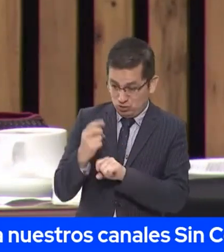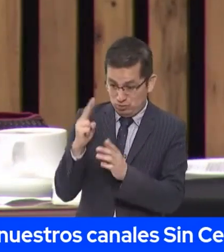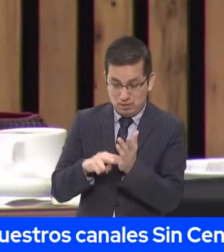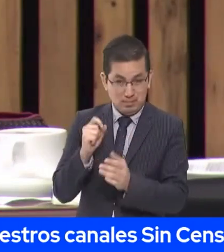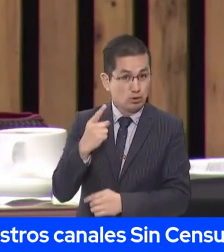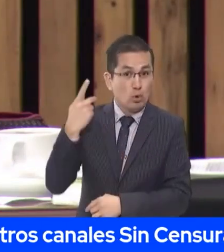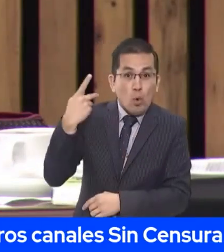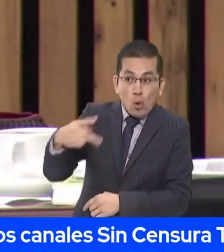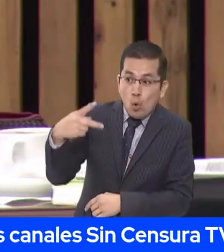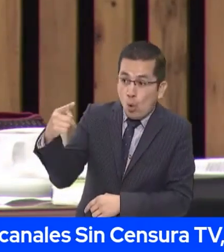todo, que ya no va a haber más